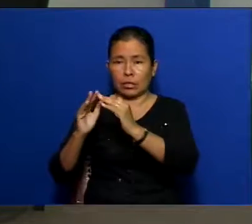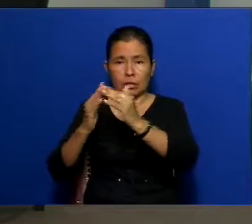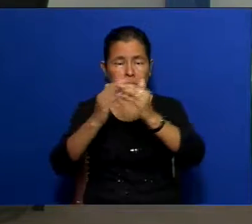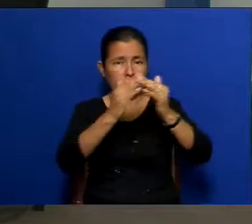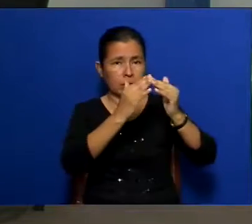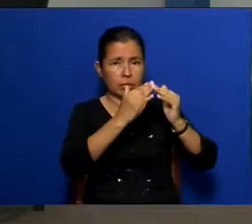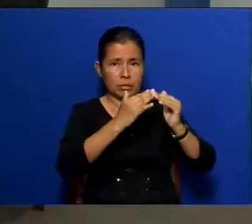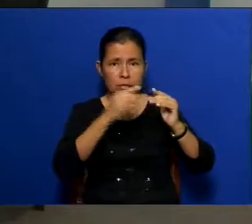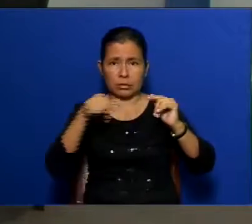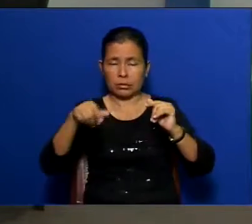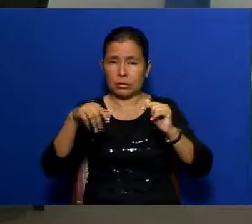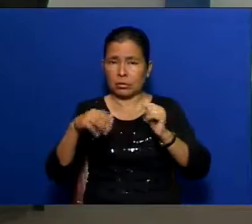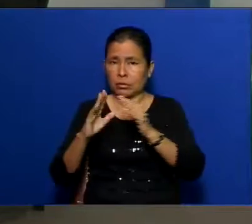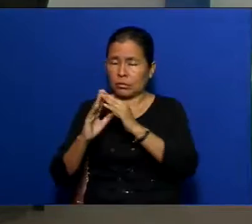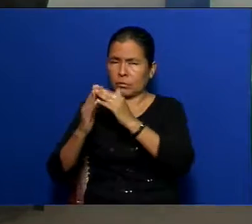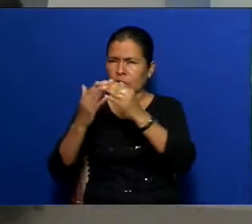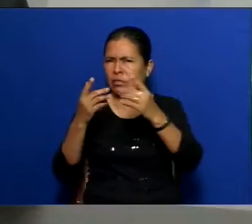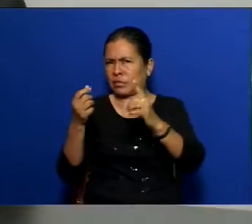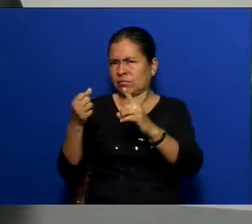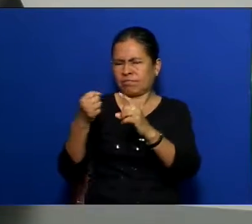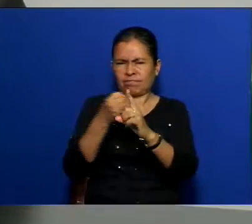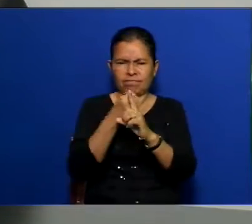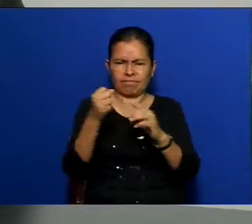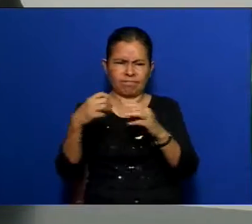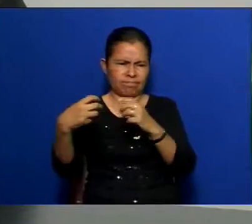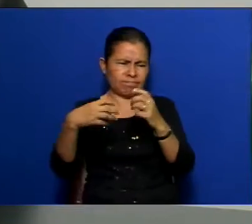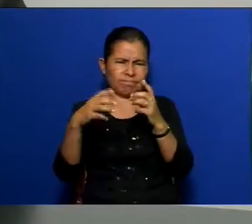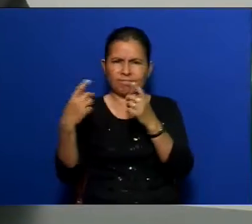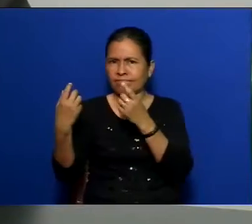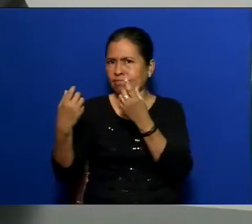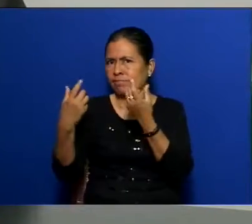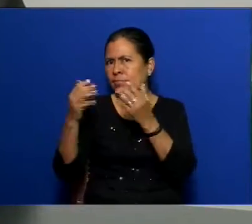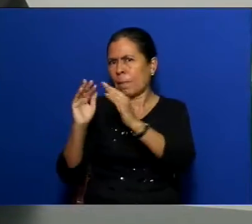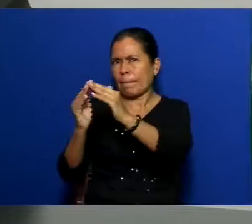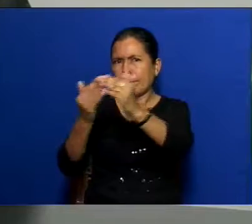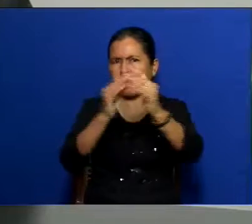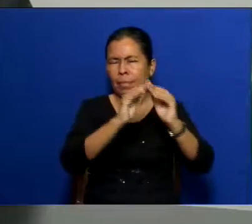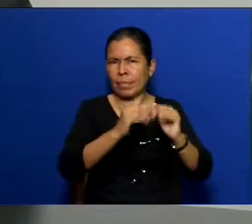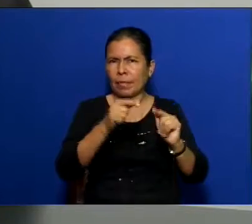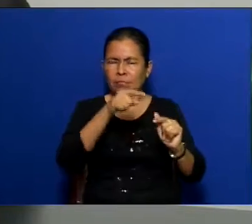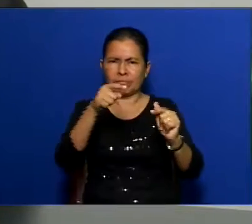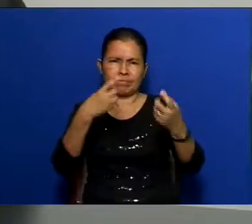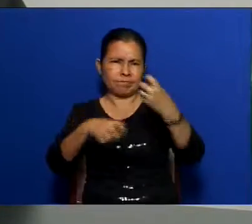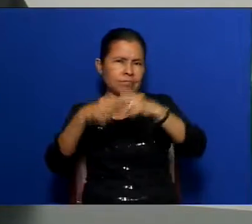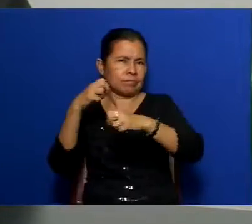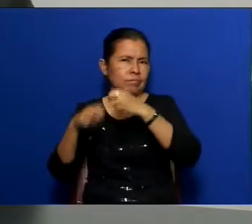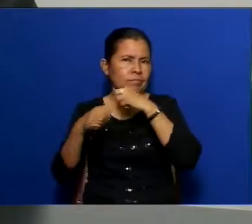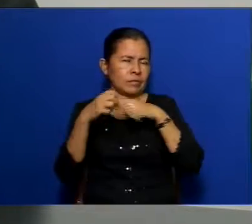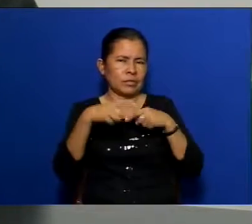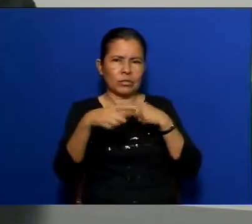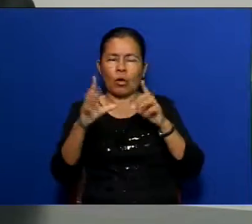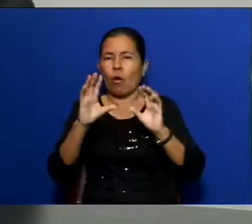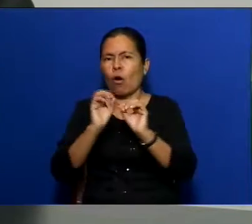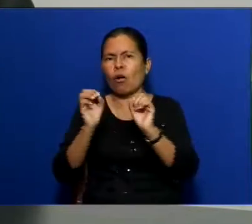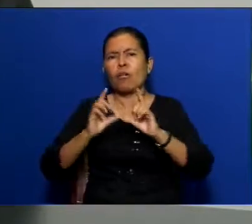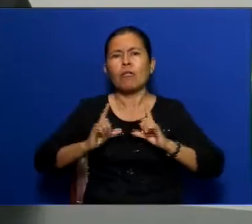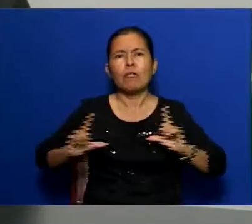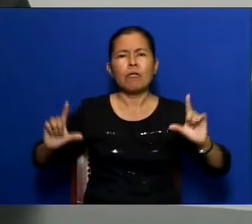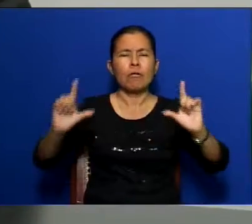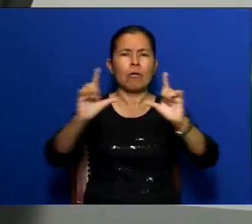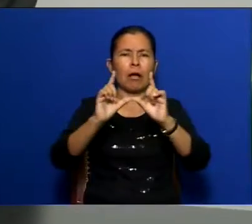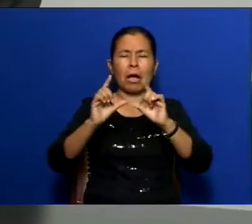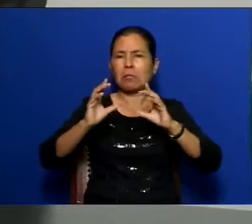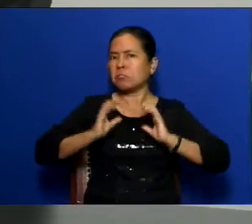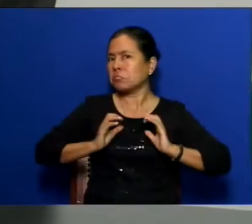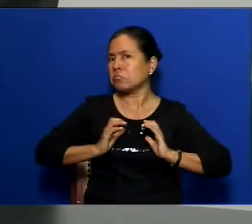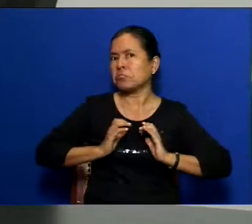violencia comunitaria es aquella violencia que se ejerce en los barrios, que se ejerce en cualquier lugar público